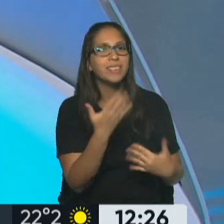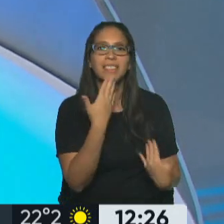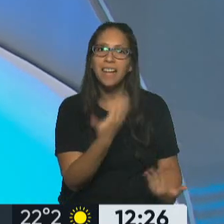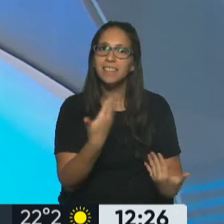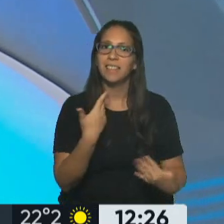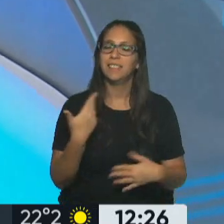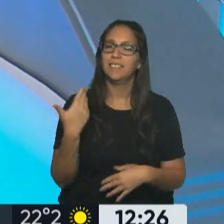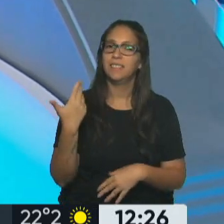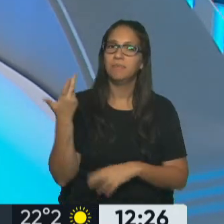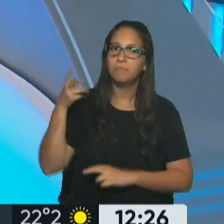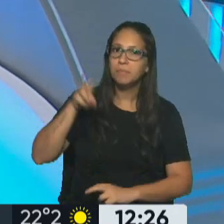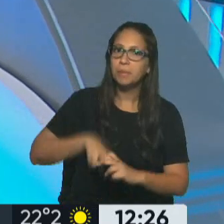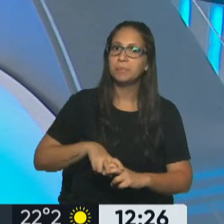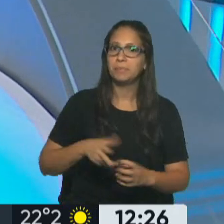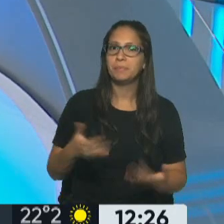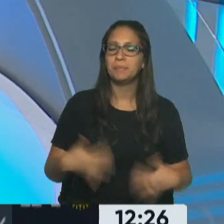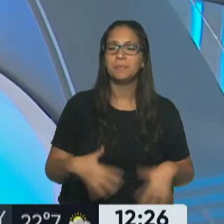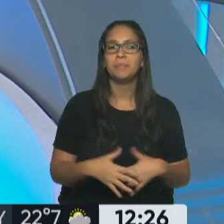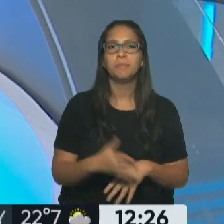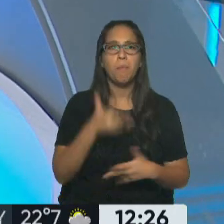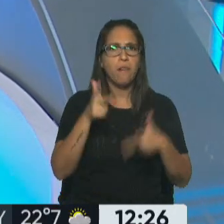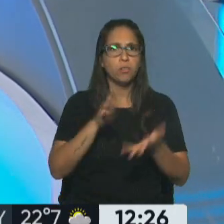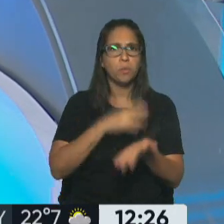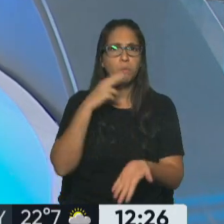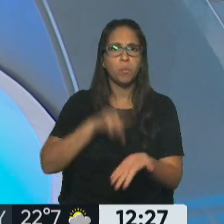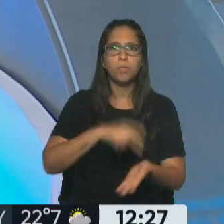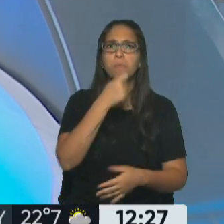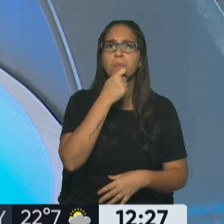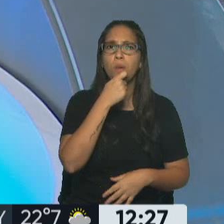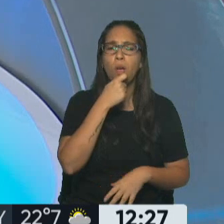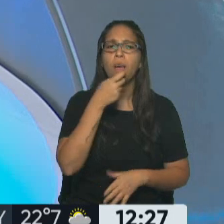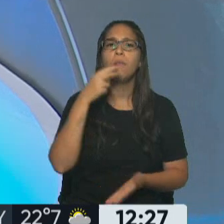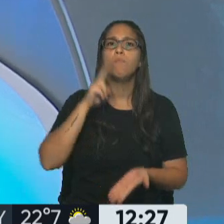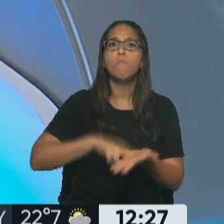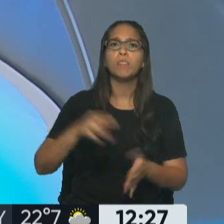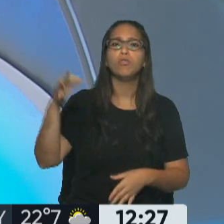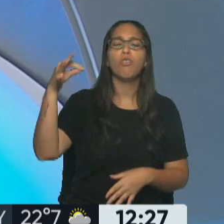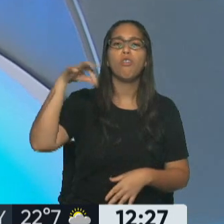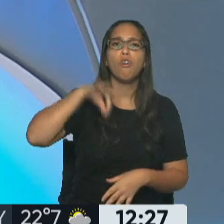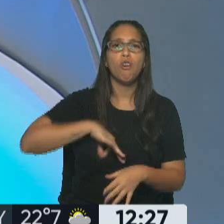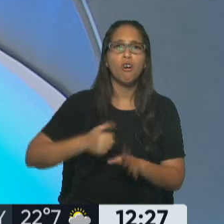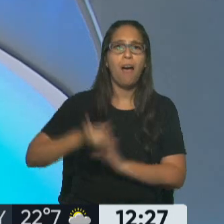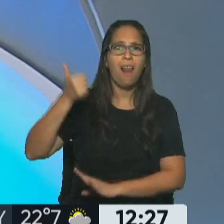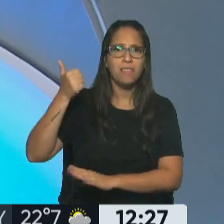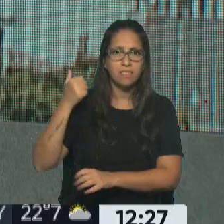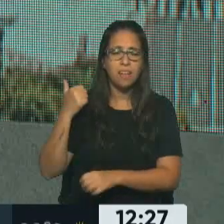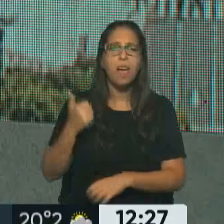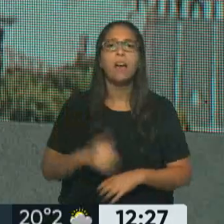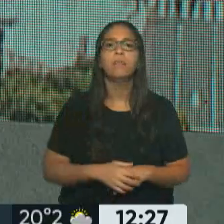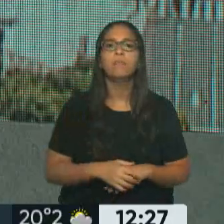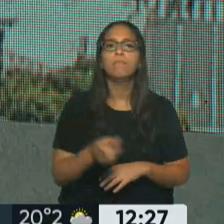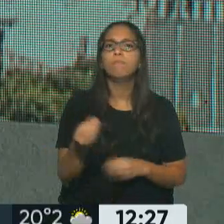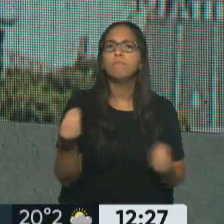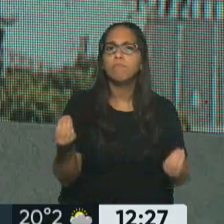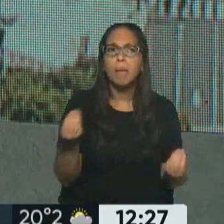Gracias por estos minutos. Bueno, decíamos, vamos a hablar de impuestos, por ejemplo, el impuesto a las ganancias. A ver, para entender un poco, ¿no? ¿Cómo se está